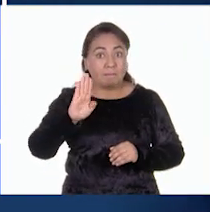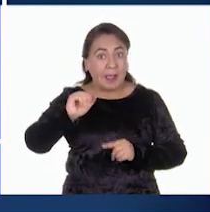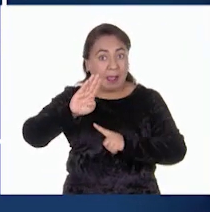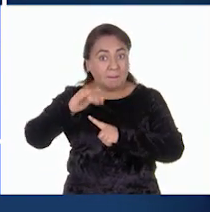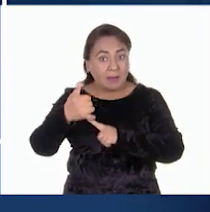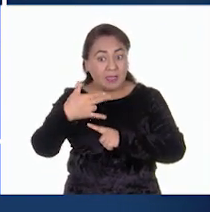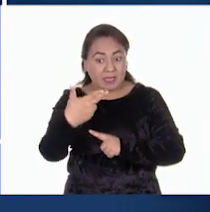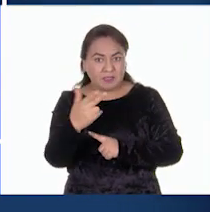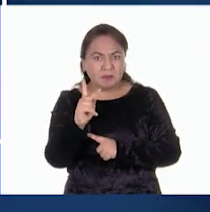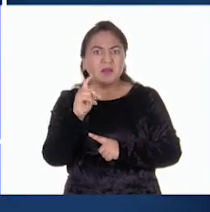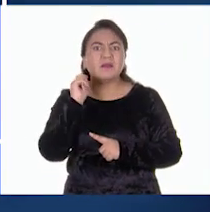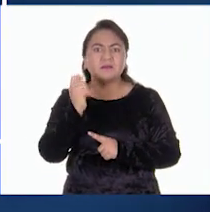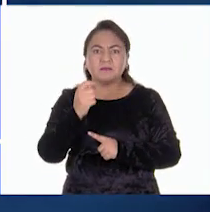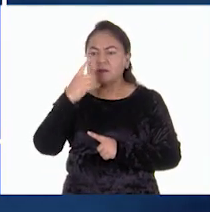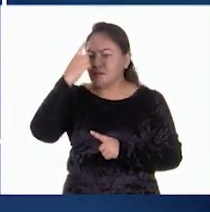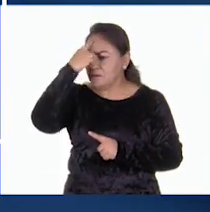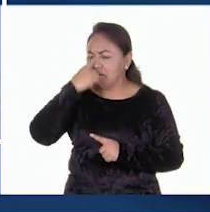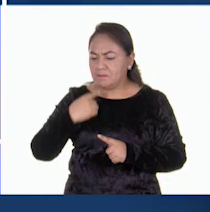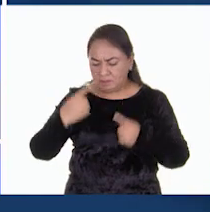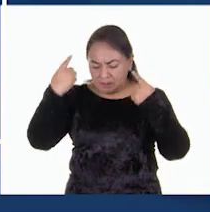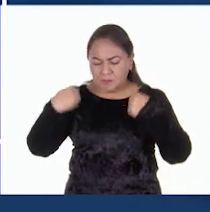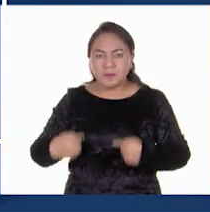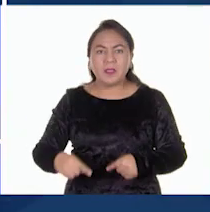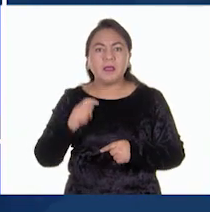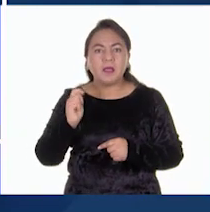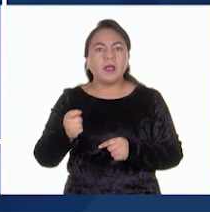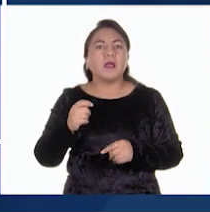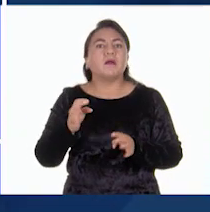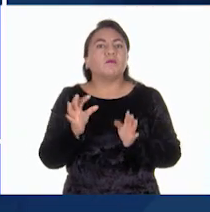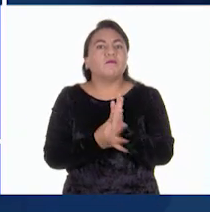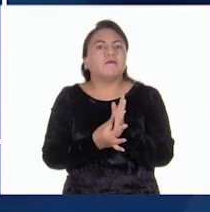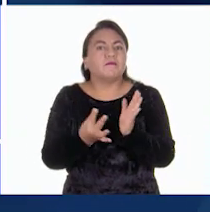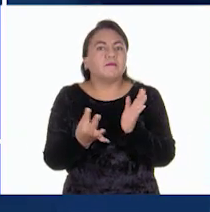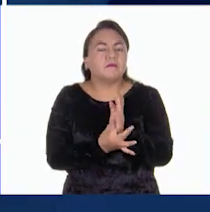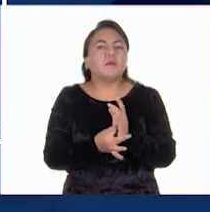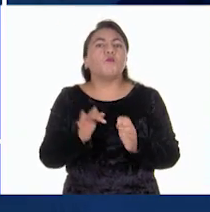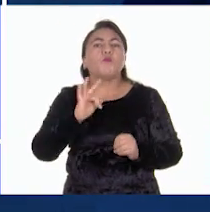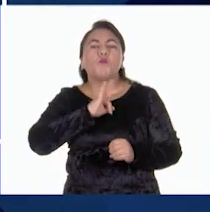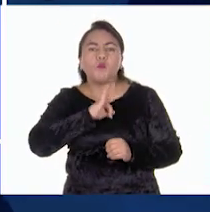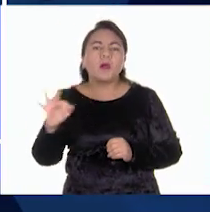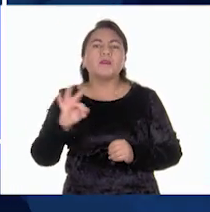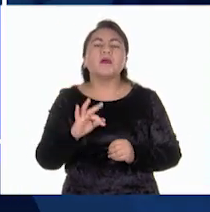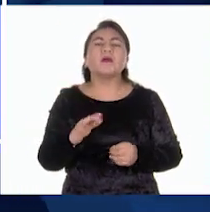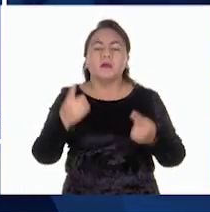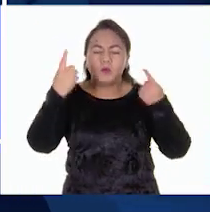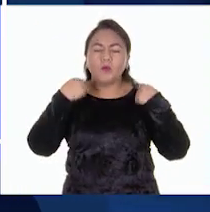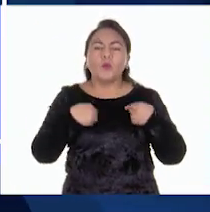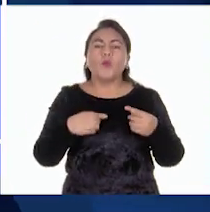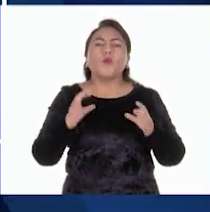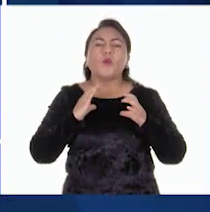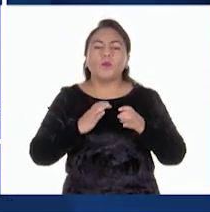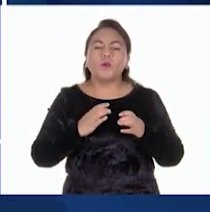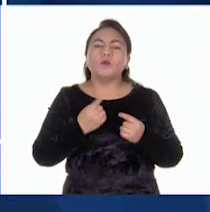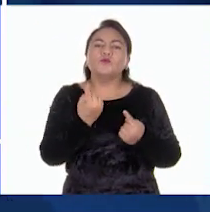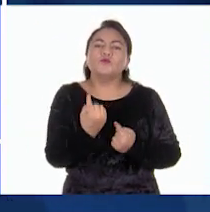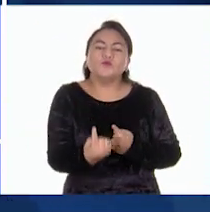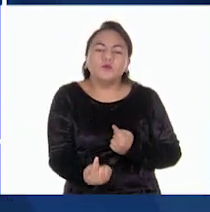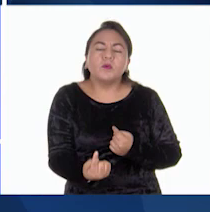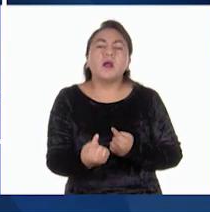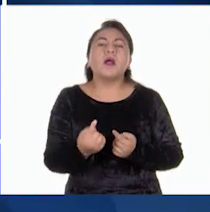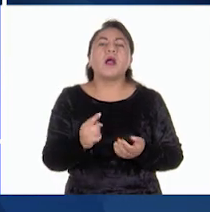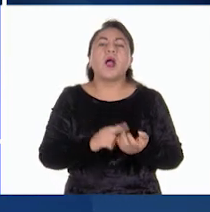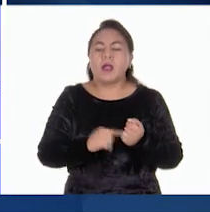una estructura de metal muy resistente y ligera que se adapta con perfección al delicado cuerpo infantil mediante